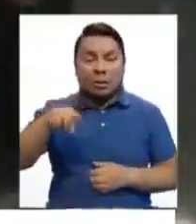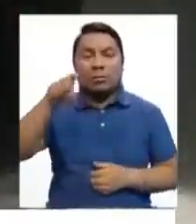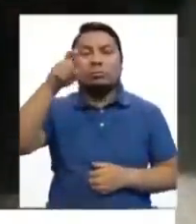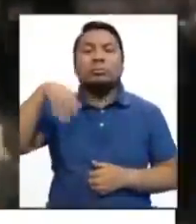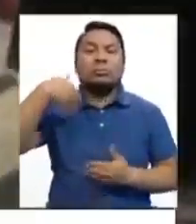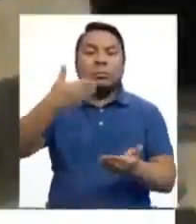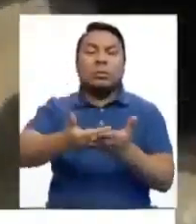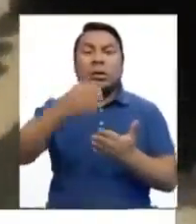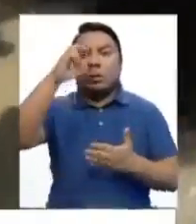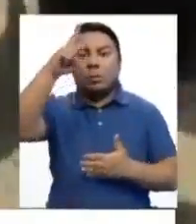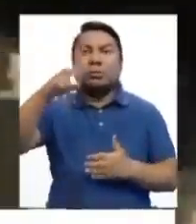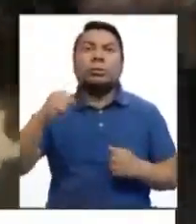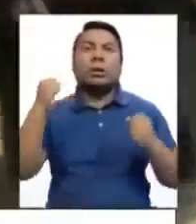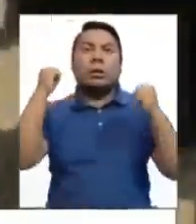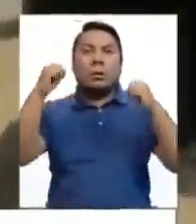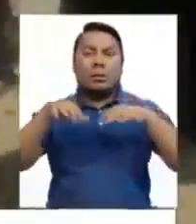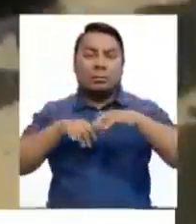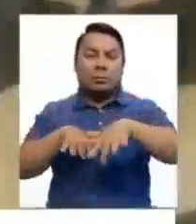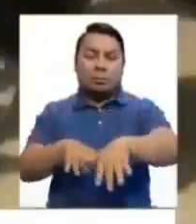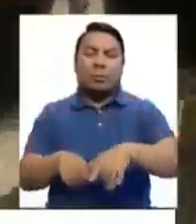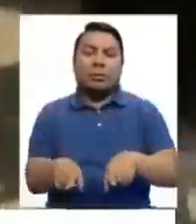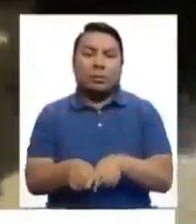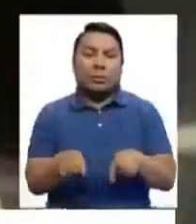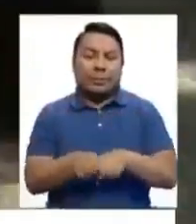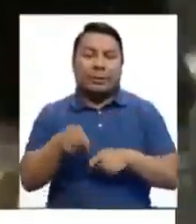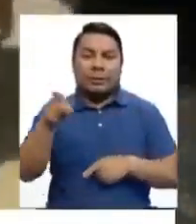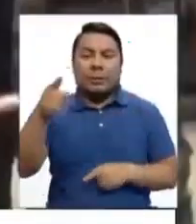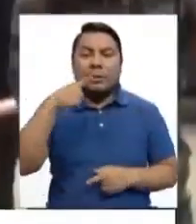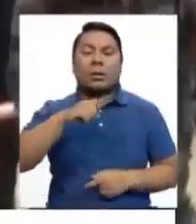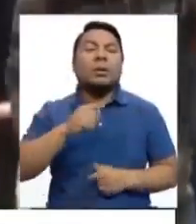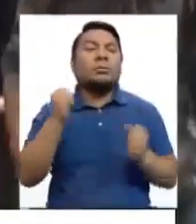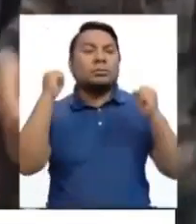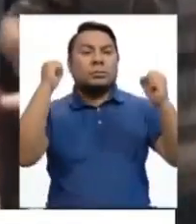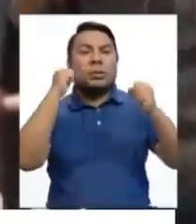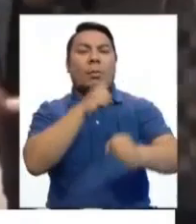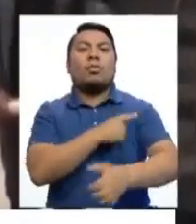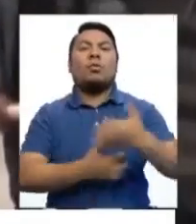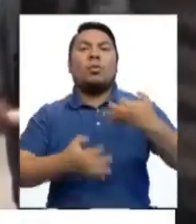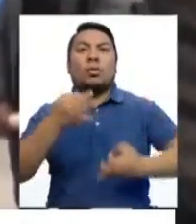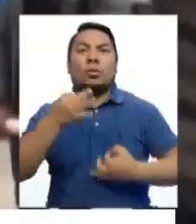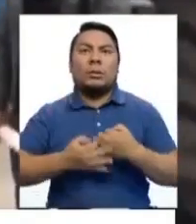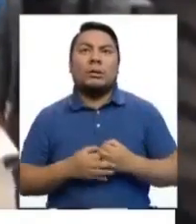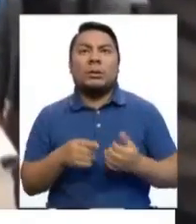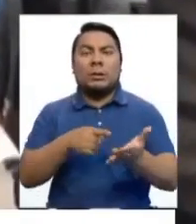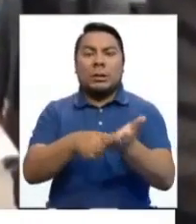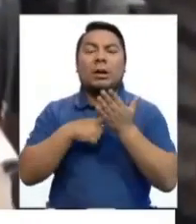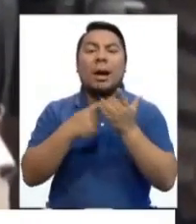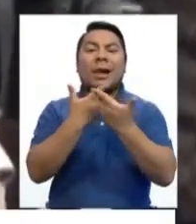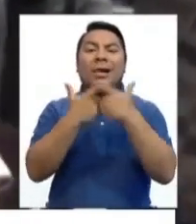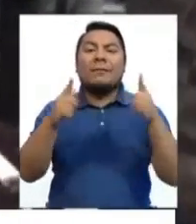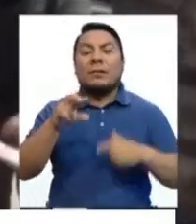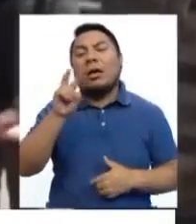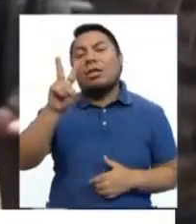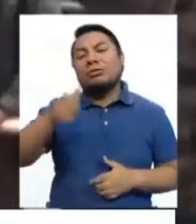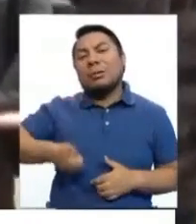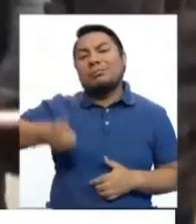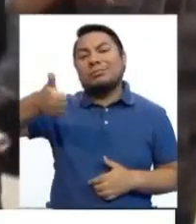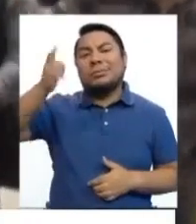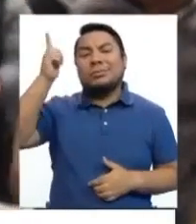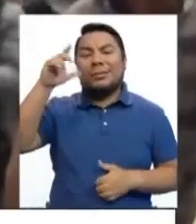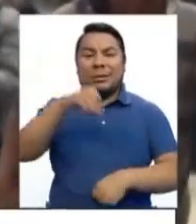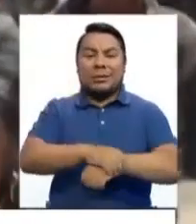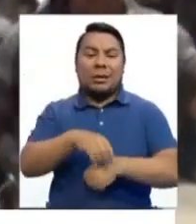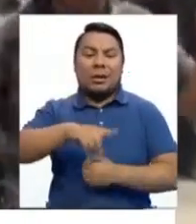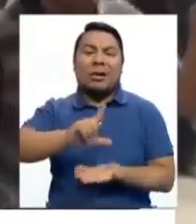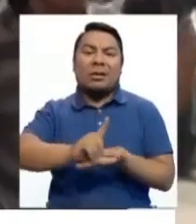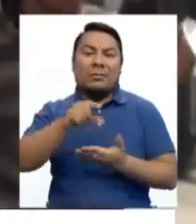Cusco, donde han realizado una marcha de un plantón en inmediaciones del Poder Judicial de la Ciudad Imperial, exigiendo la libertad de los hermanos Chávez Otelo, detenidos en